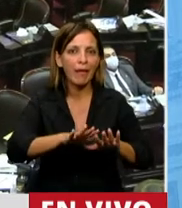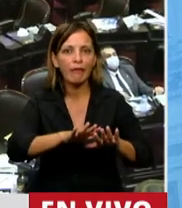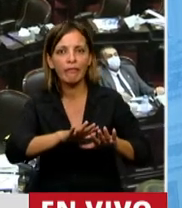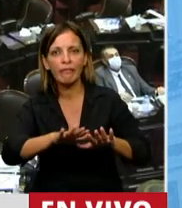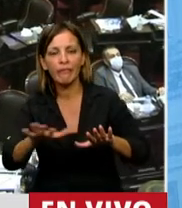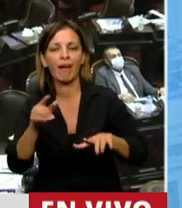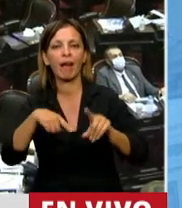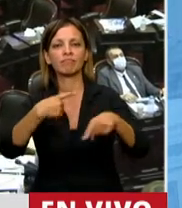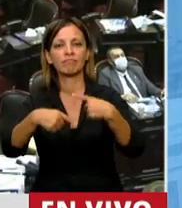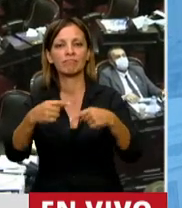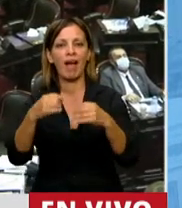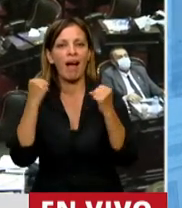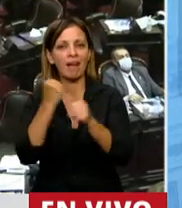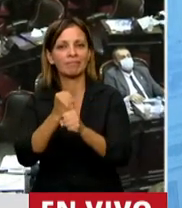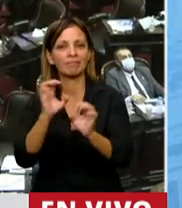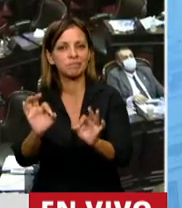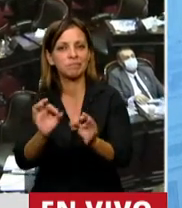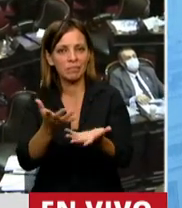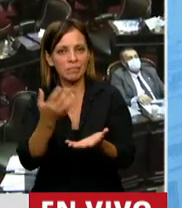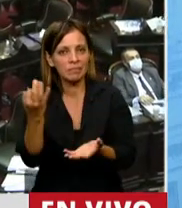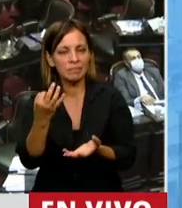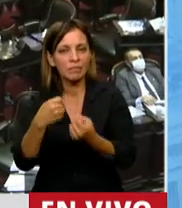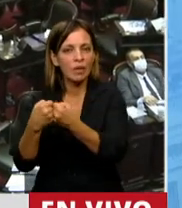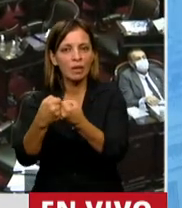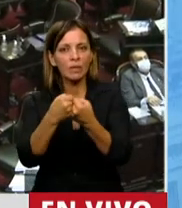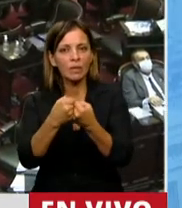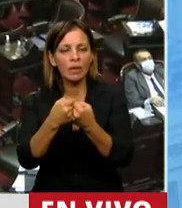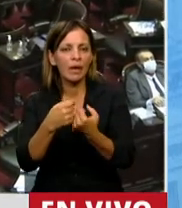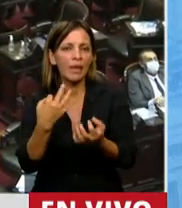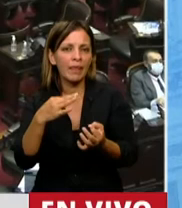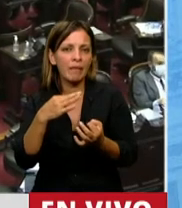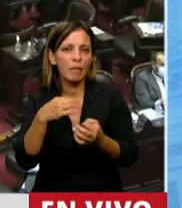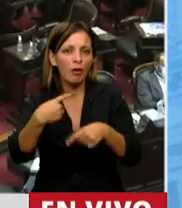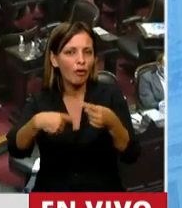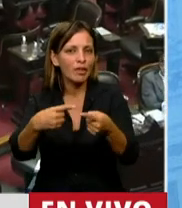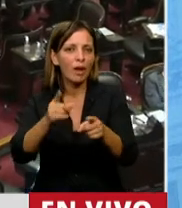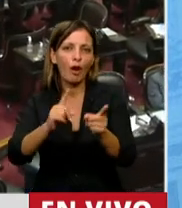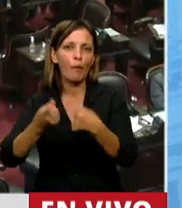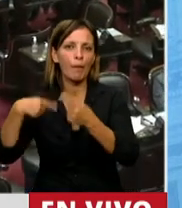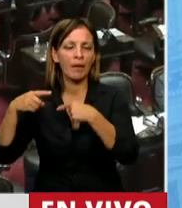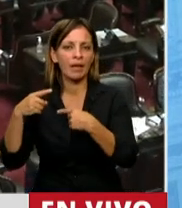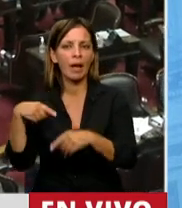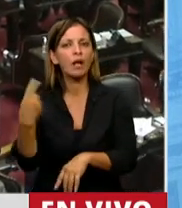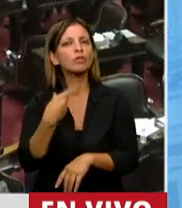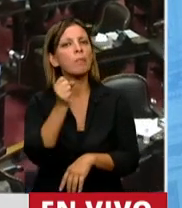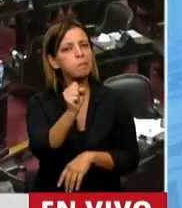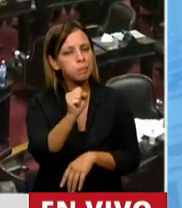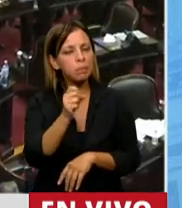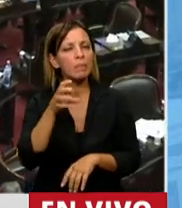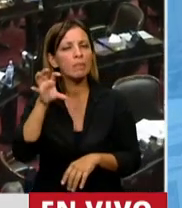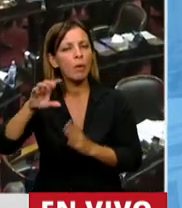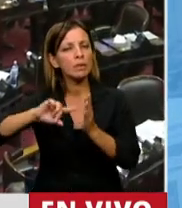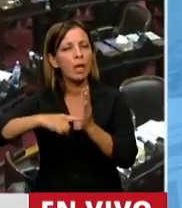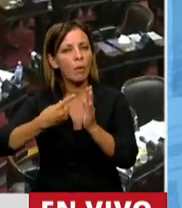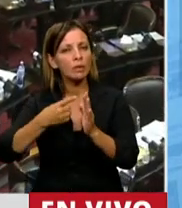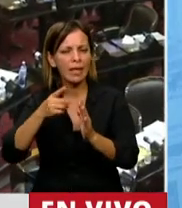en el país, me parece un gran acuerdo y que uno tiene que tratar de no volar atrás. Nos pasó a nosotros volar la provincia de Buenos Aires, era